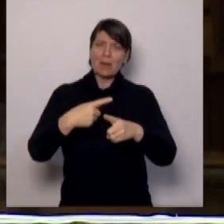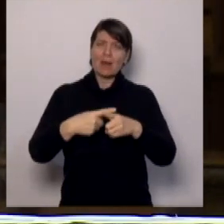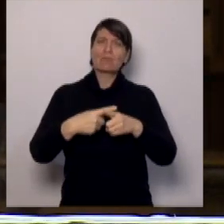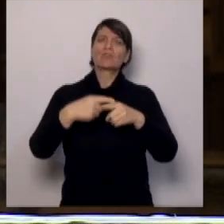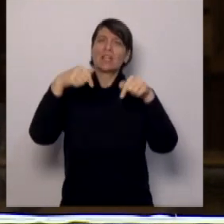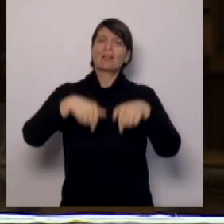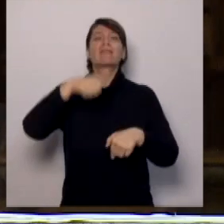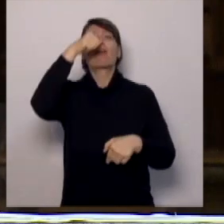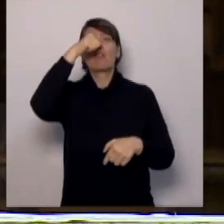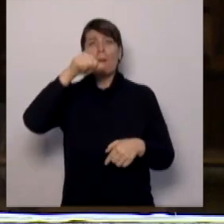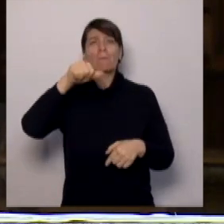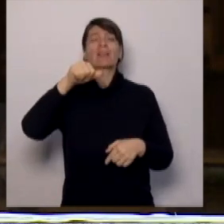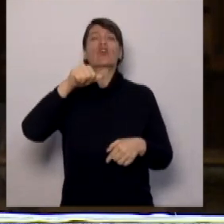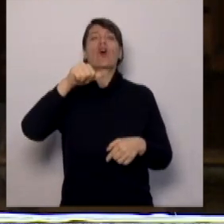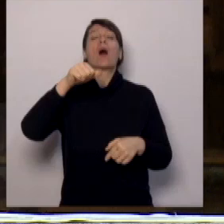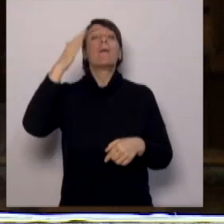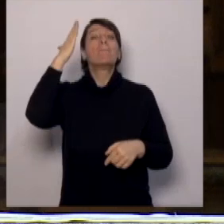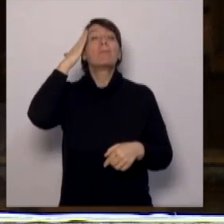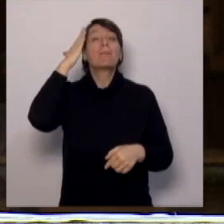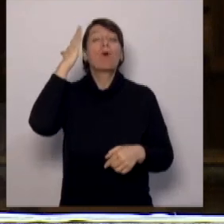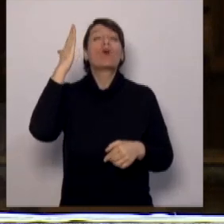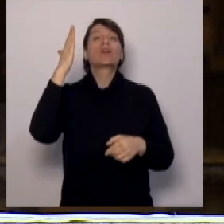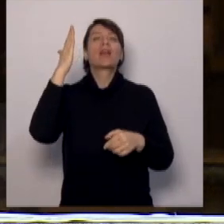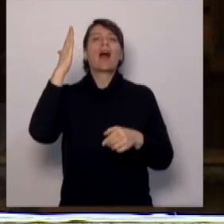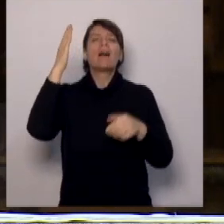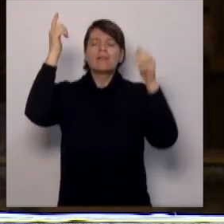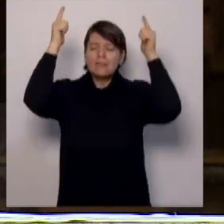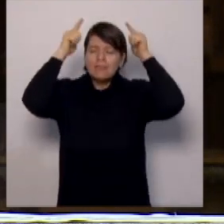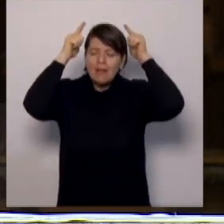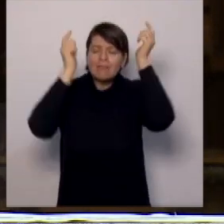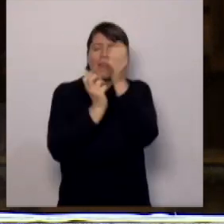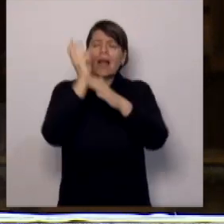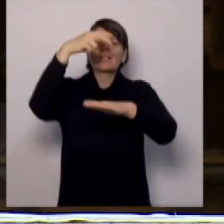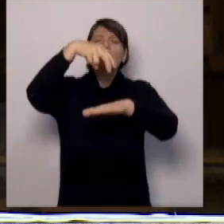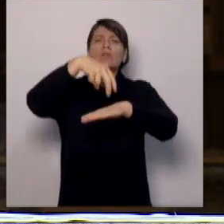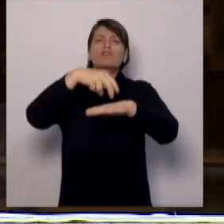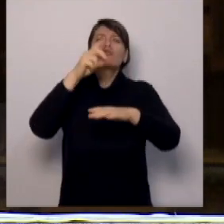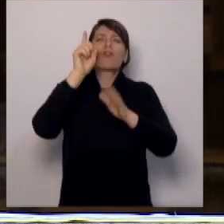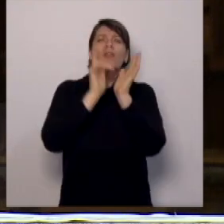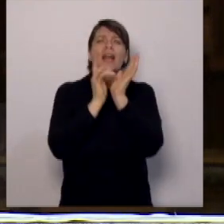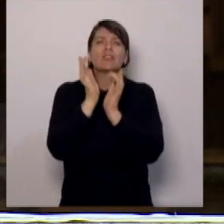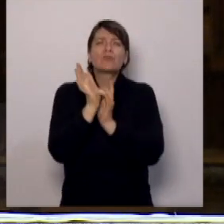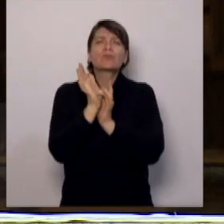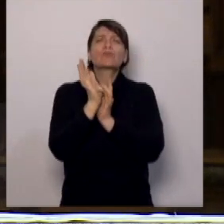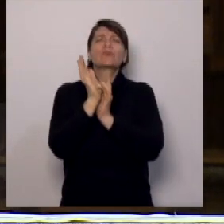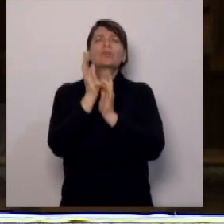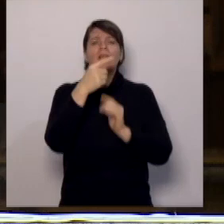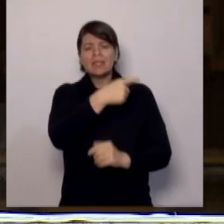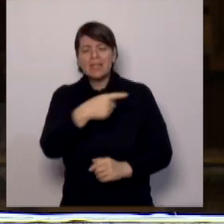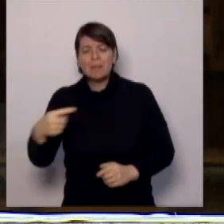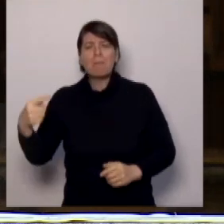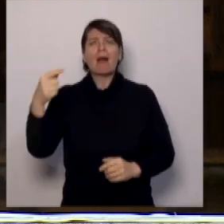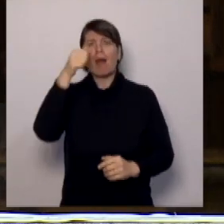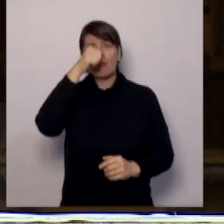Al celebrar en este domingo la memoria santa de la resurrección del Señor en la